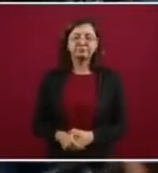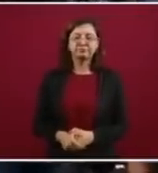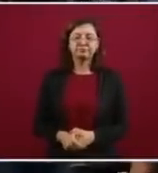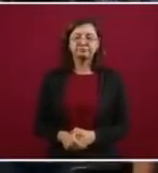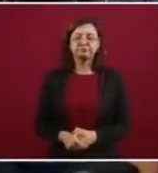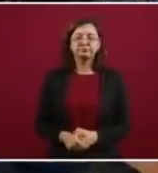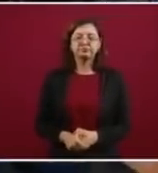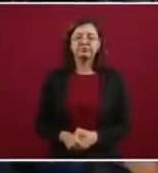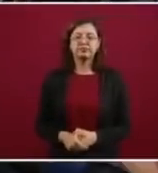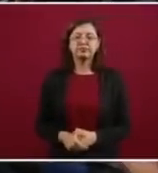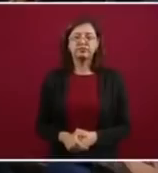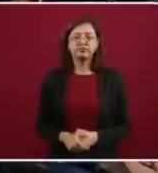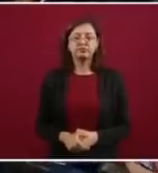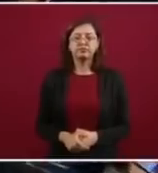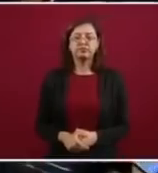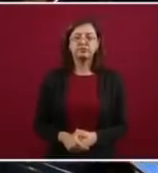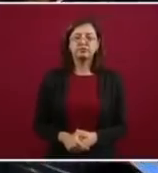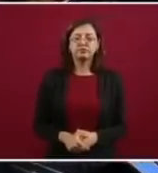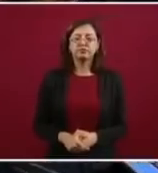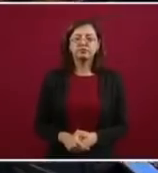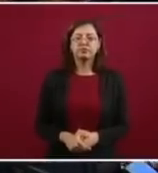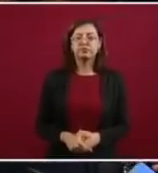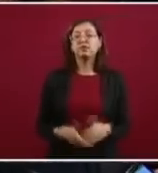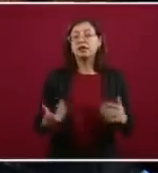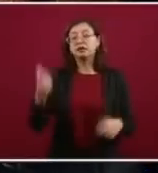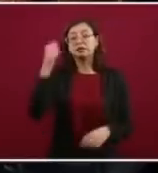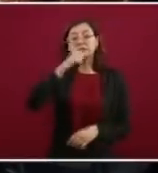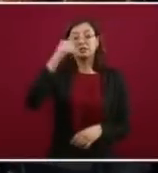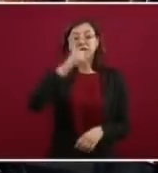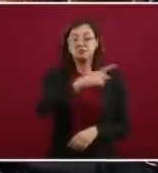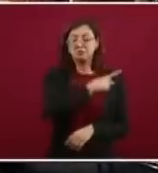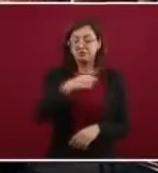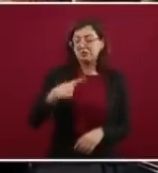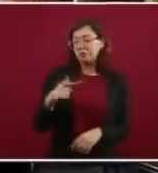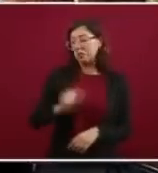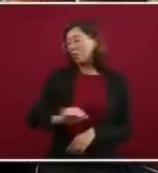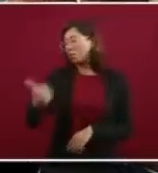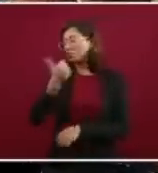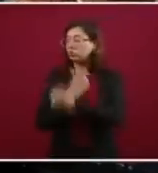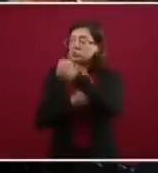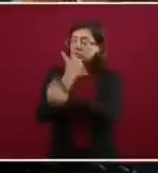pues siempre tiene que haber la alternancia,